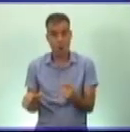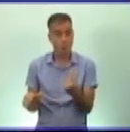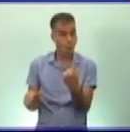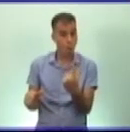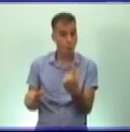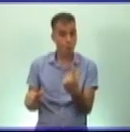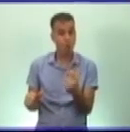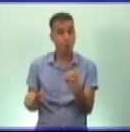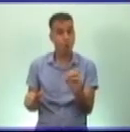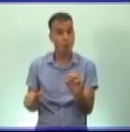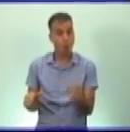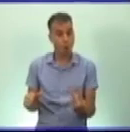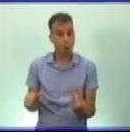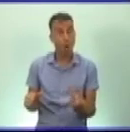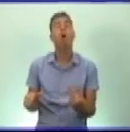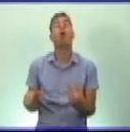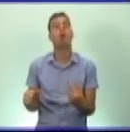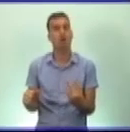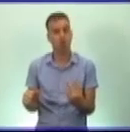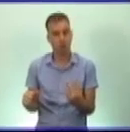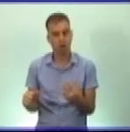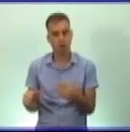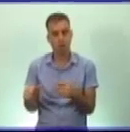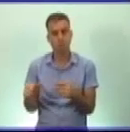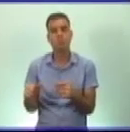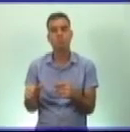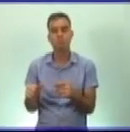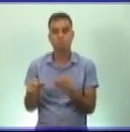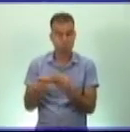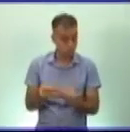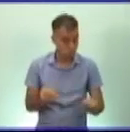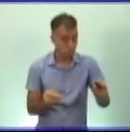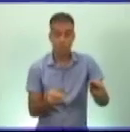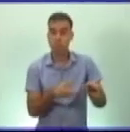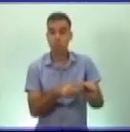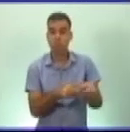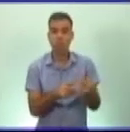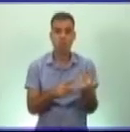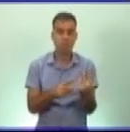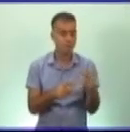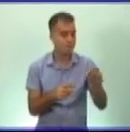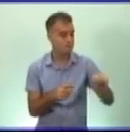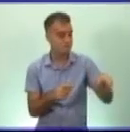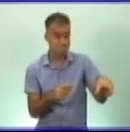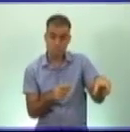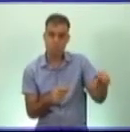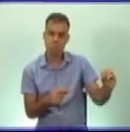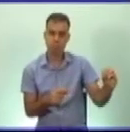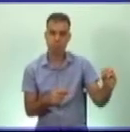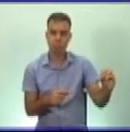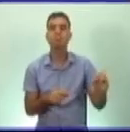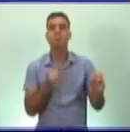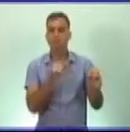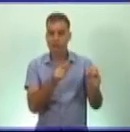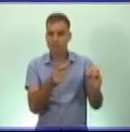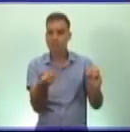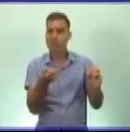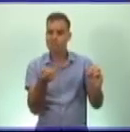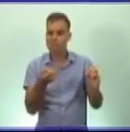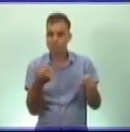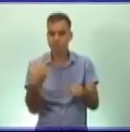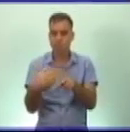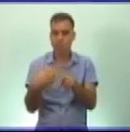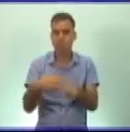se forman o se producen 2 entidades elementales de óxido de magnesio. Y esta es la información cuantitativa